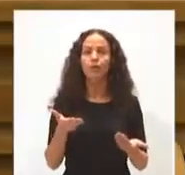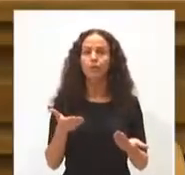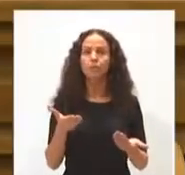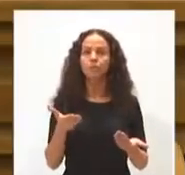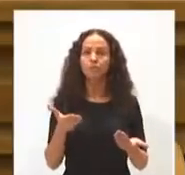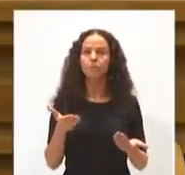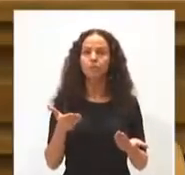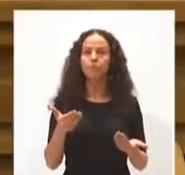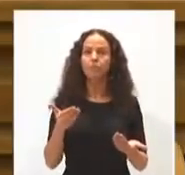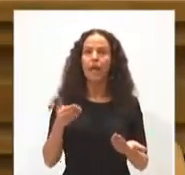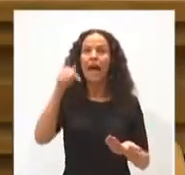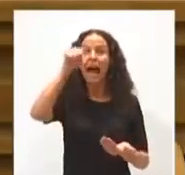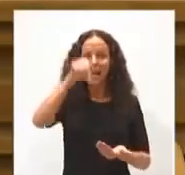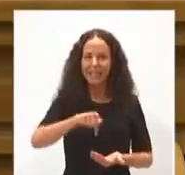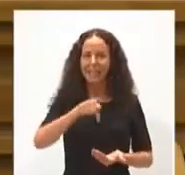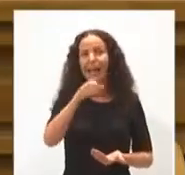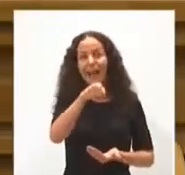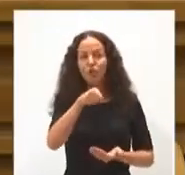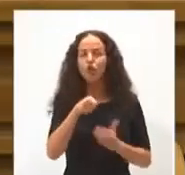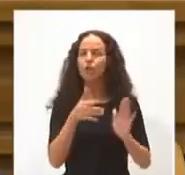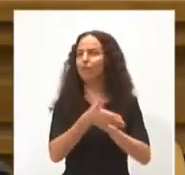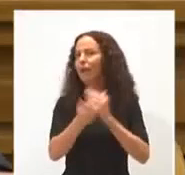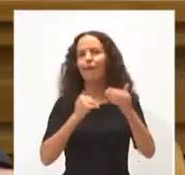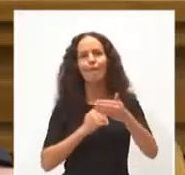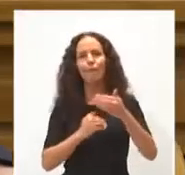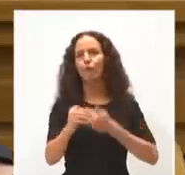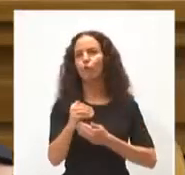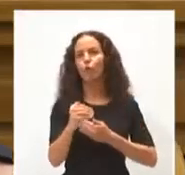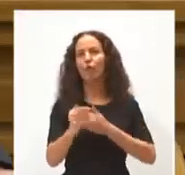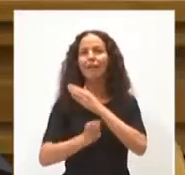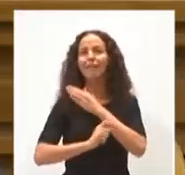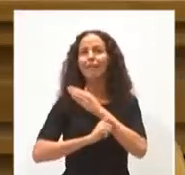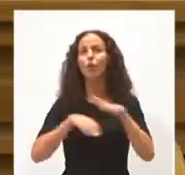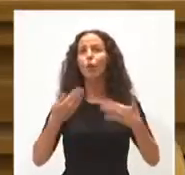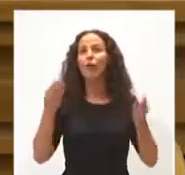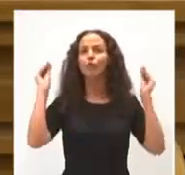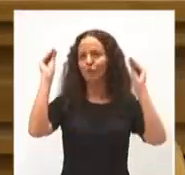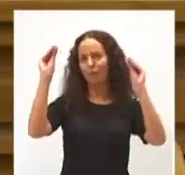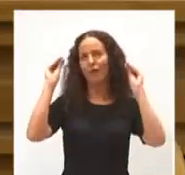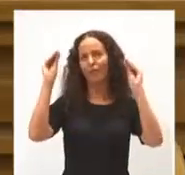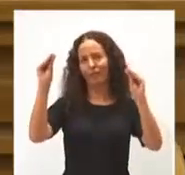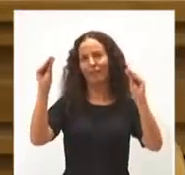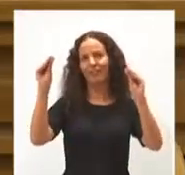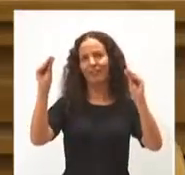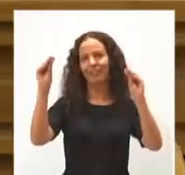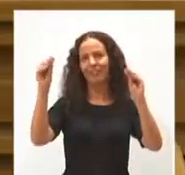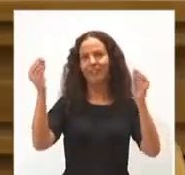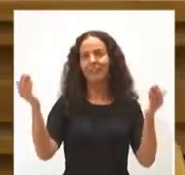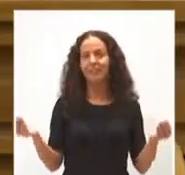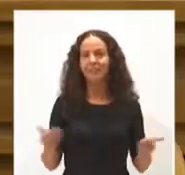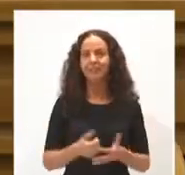aquí sí que nos jugamos el futuro la clave está en la formación lo dicho más de una vez lo repito los generales